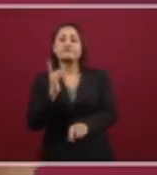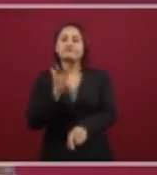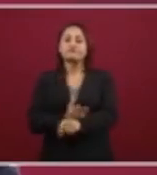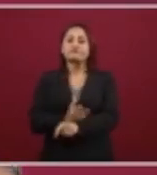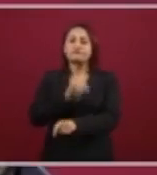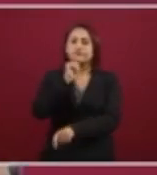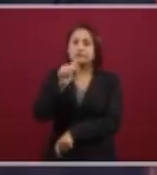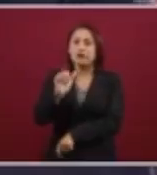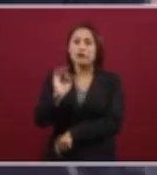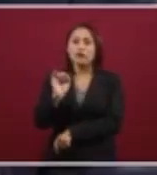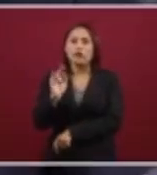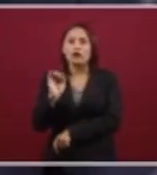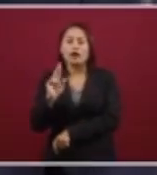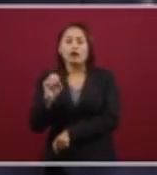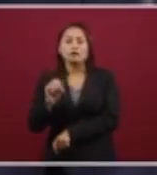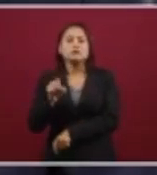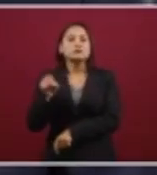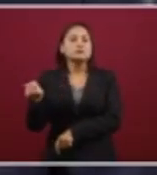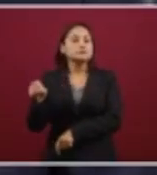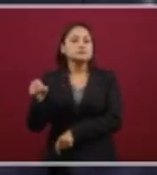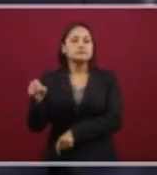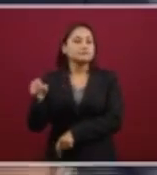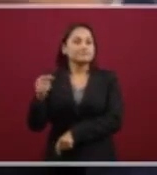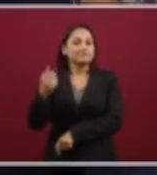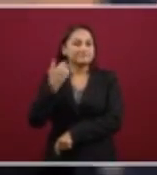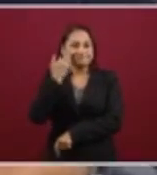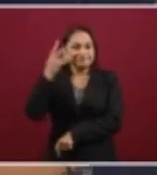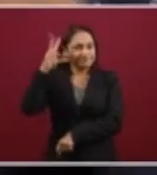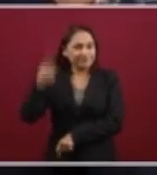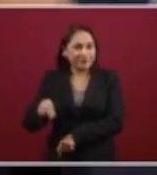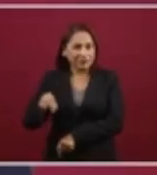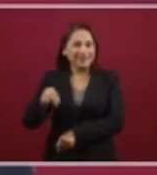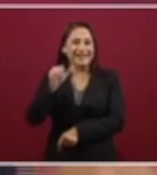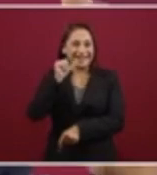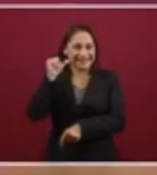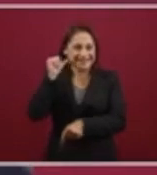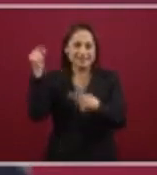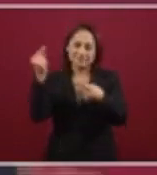Esos fueron los temas de ayer, pero vamos a seguir